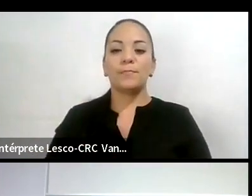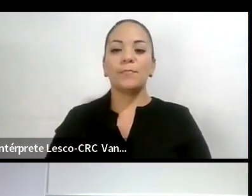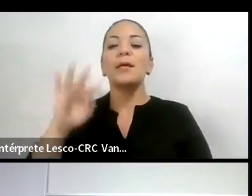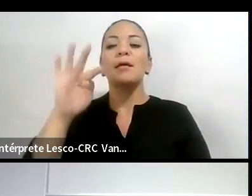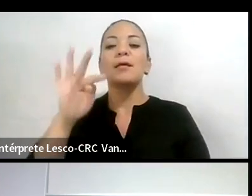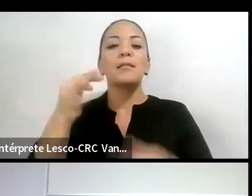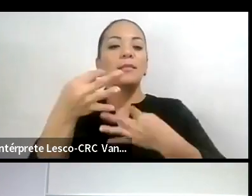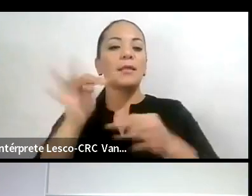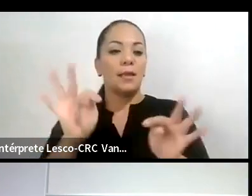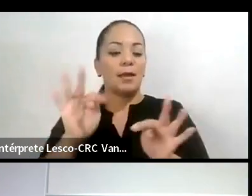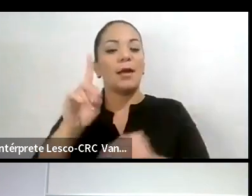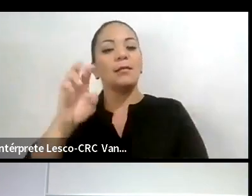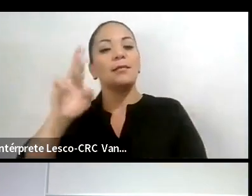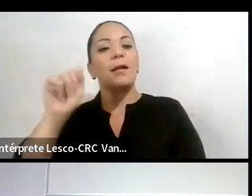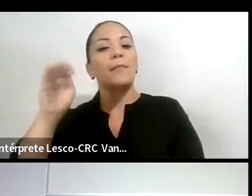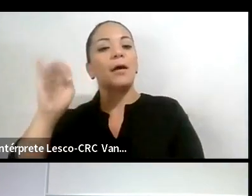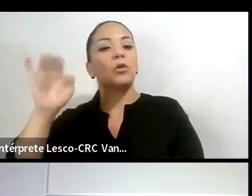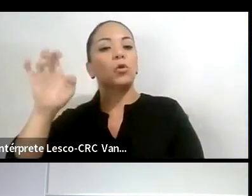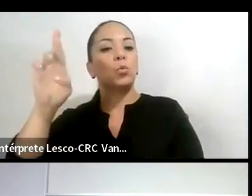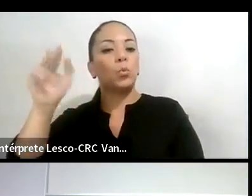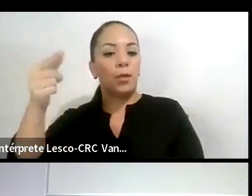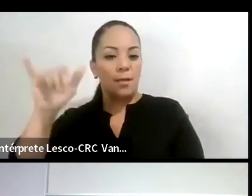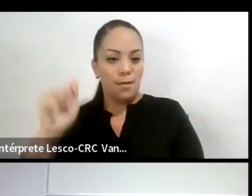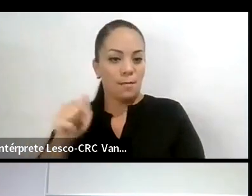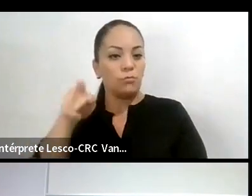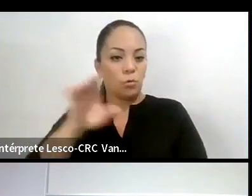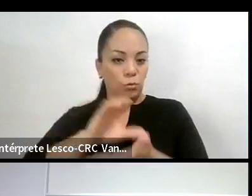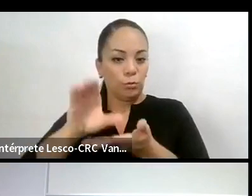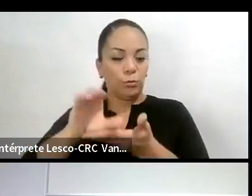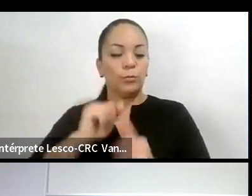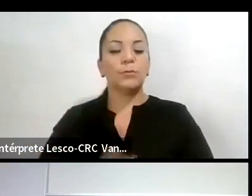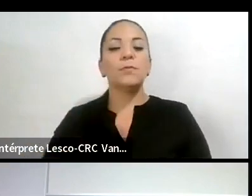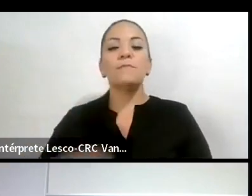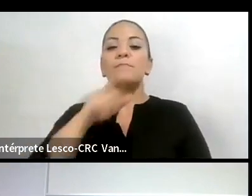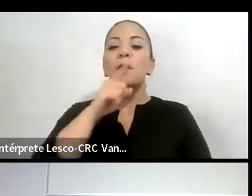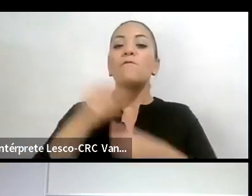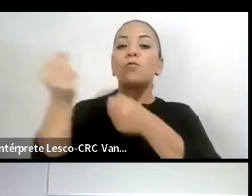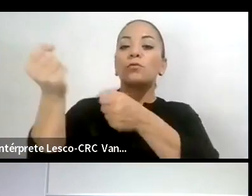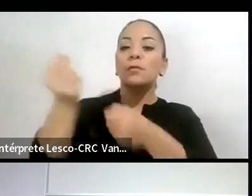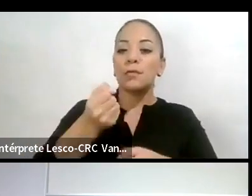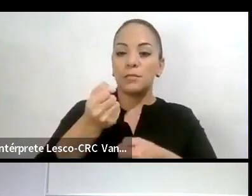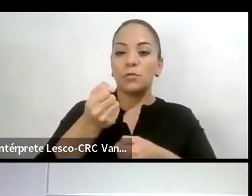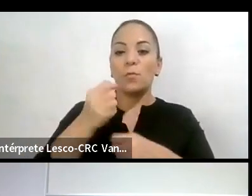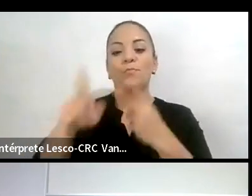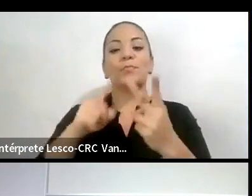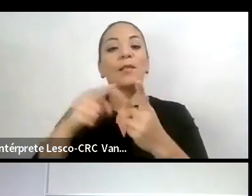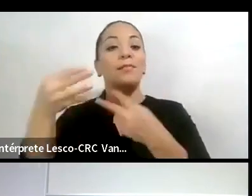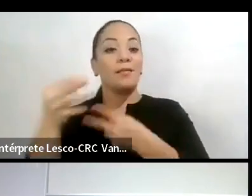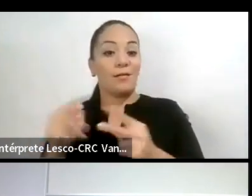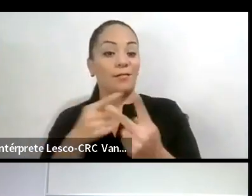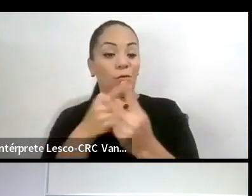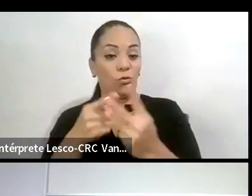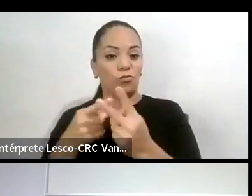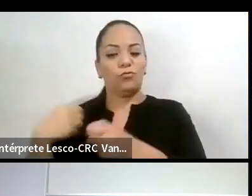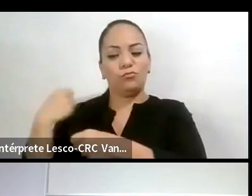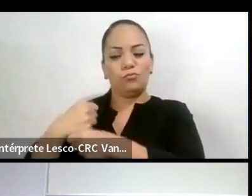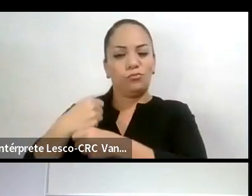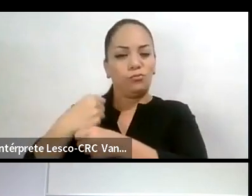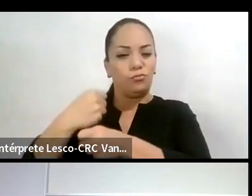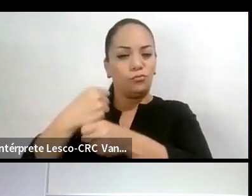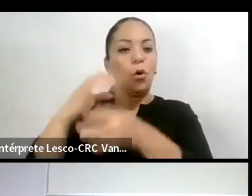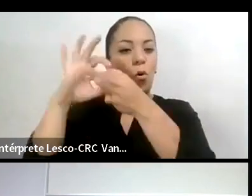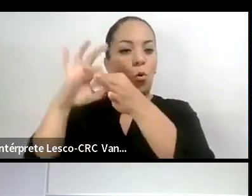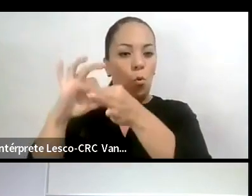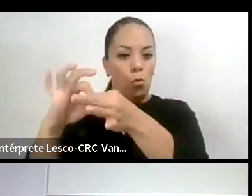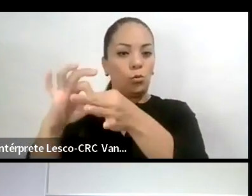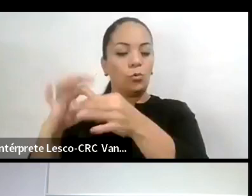de dramaturgia, en el curso de dramaturgia. Y la fundación y el taller vienen trabajando juntos